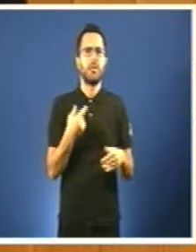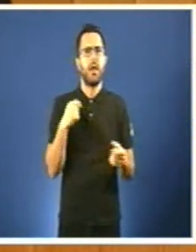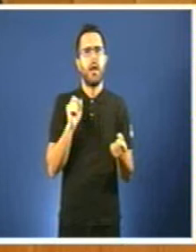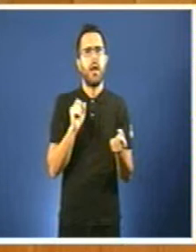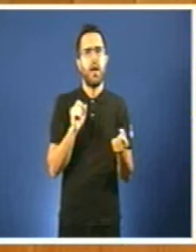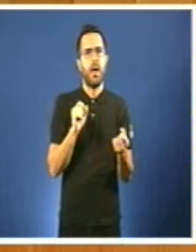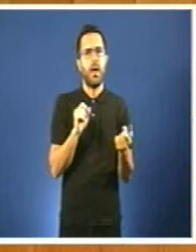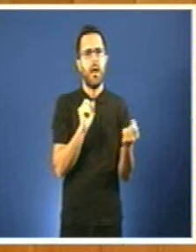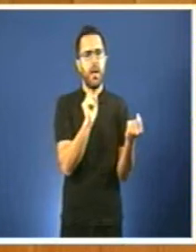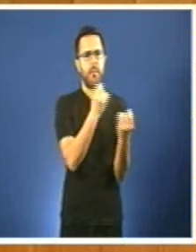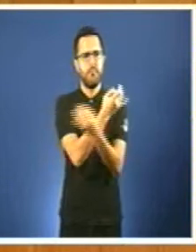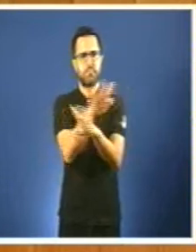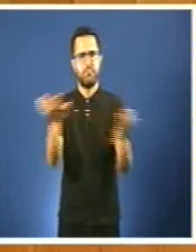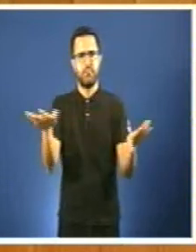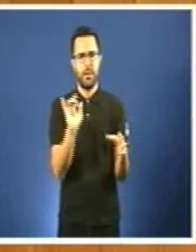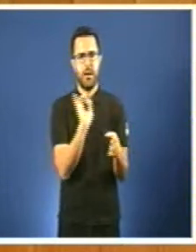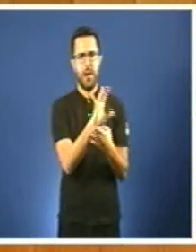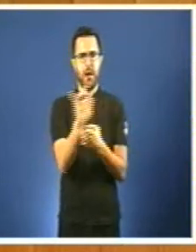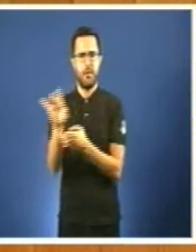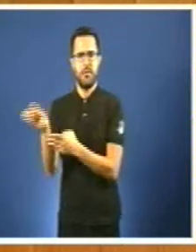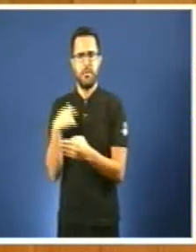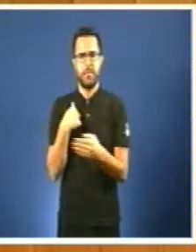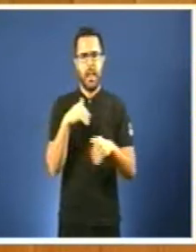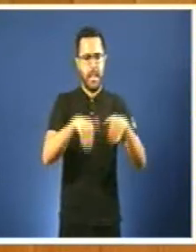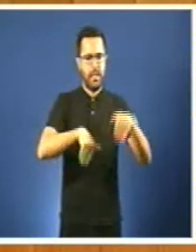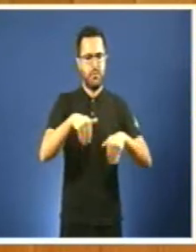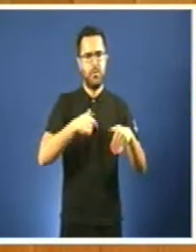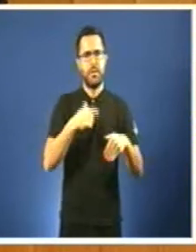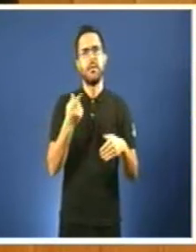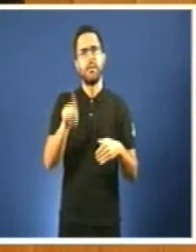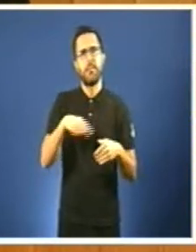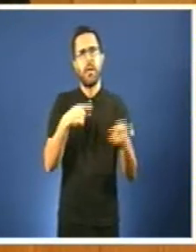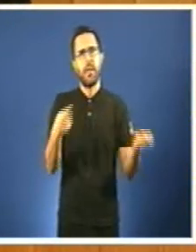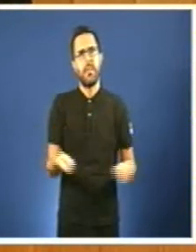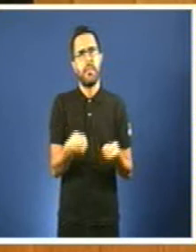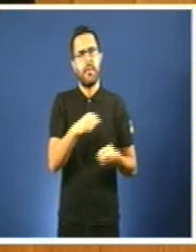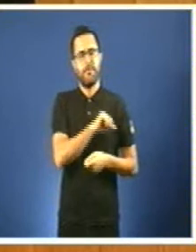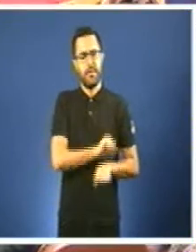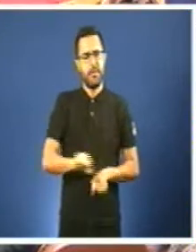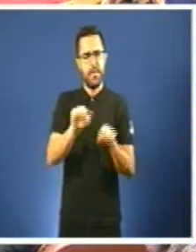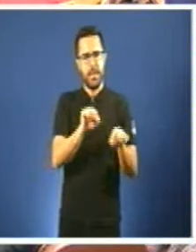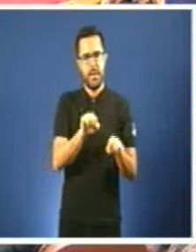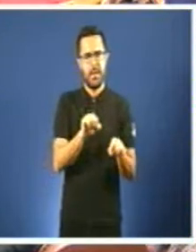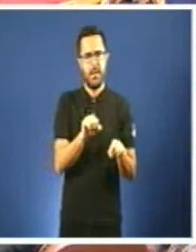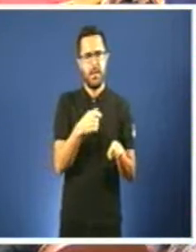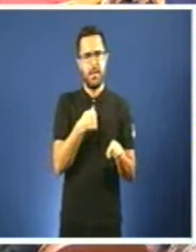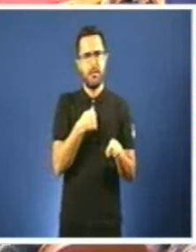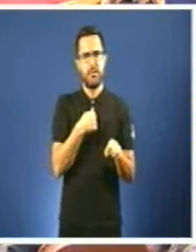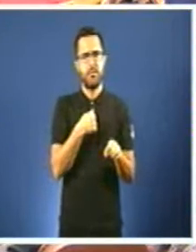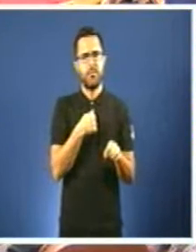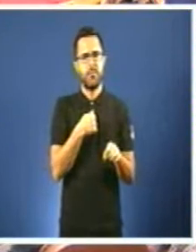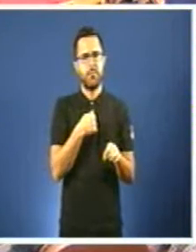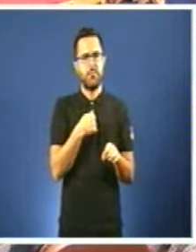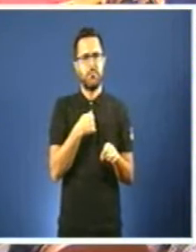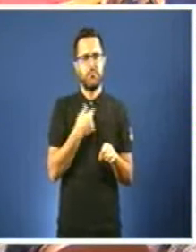envío postal masivo, e iso sí, a defender que se garanta unha presenza maior e máis equitativa de todas